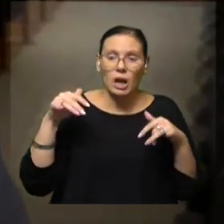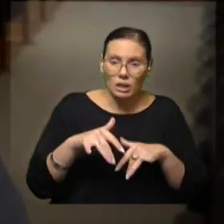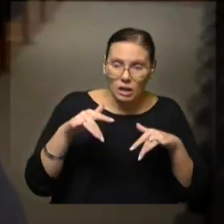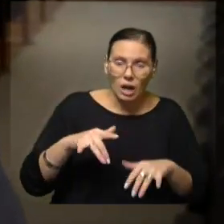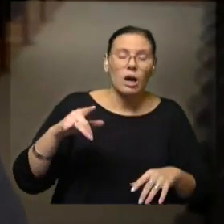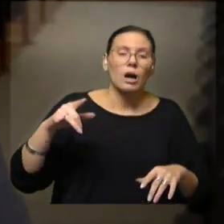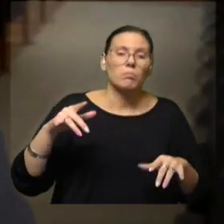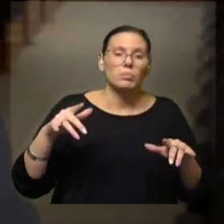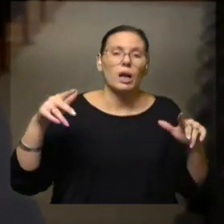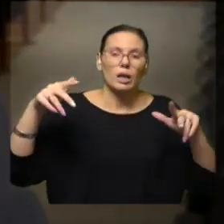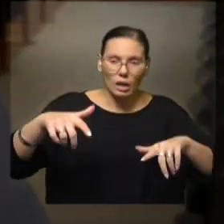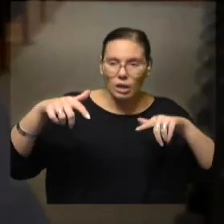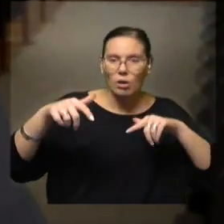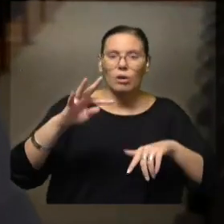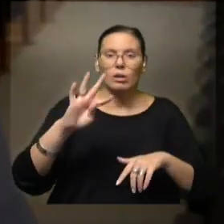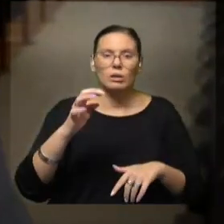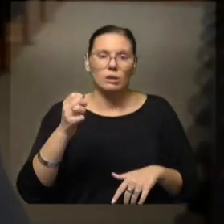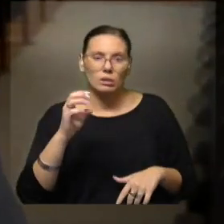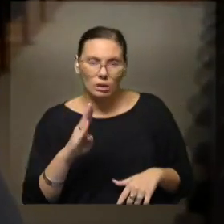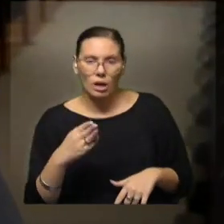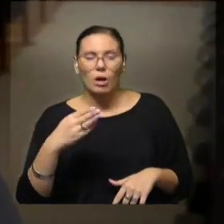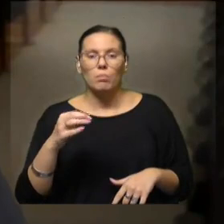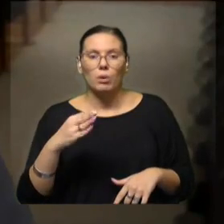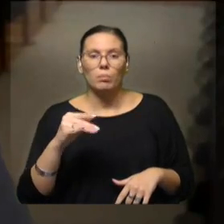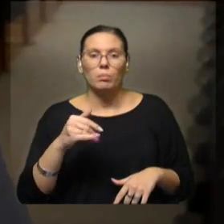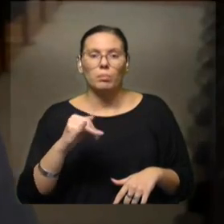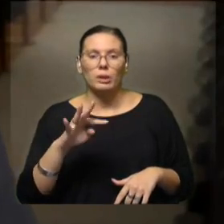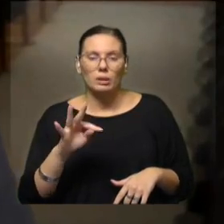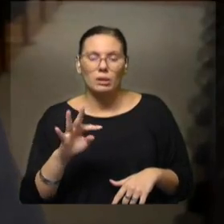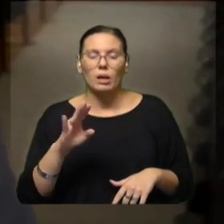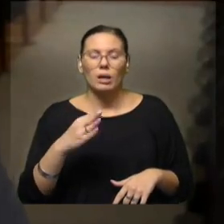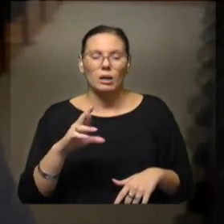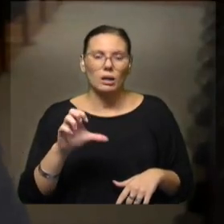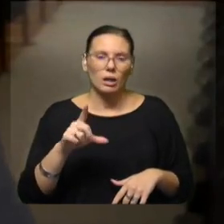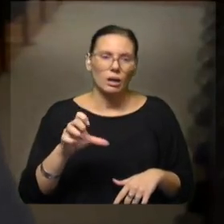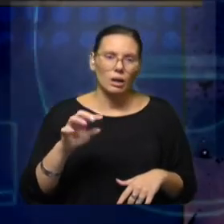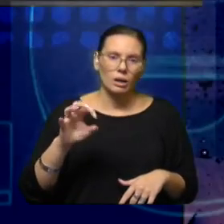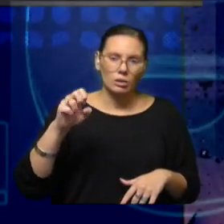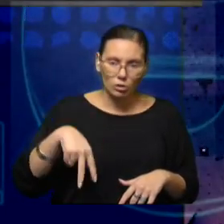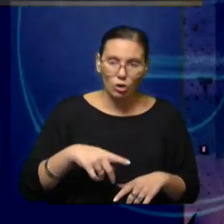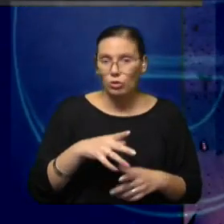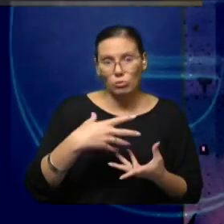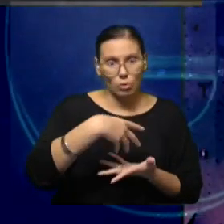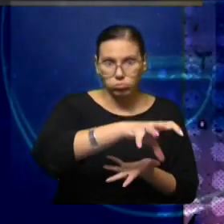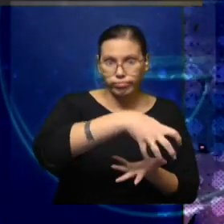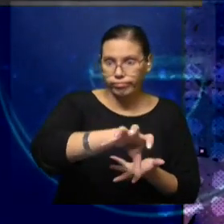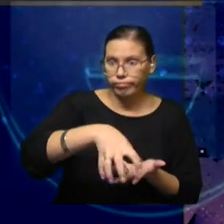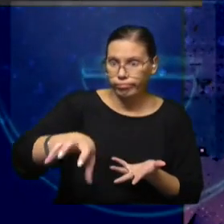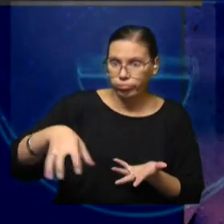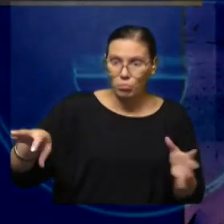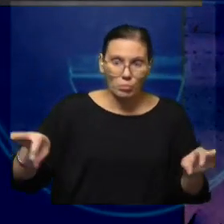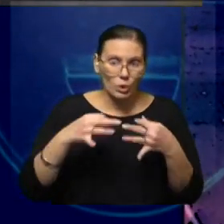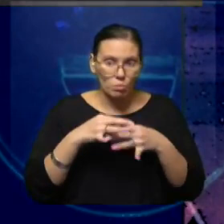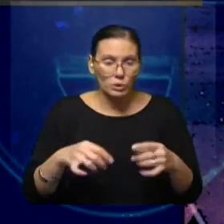hop, el trap, el bogbeat, el reggaetón, pero a todos esos estilos como que les busco